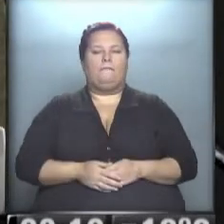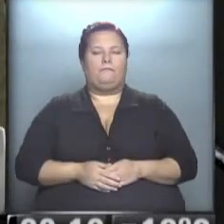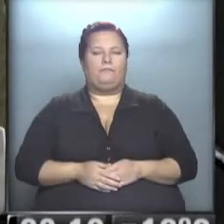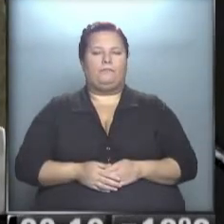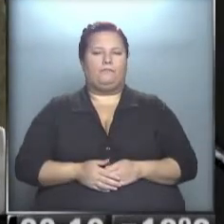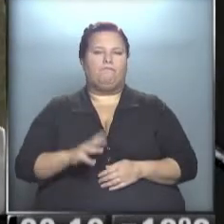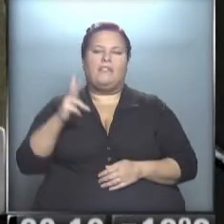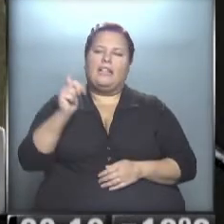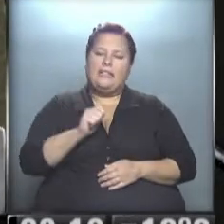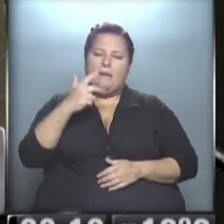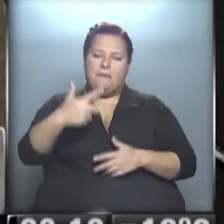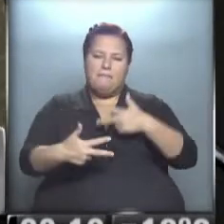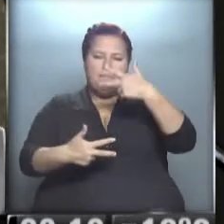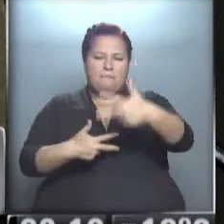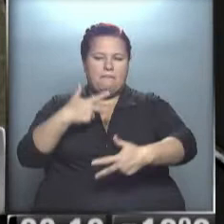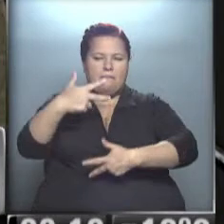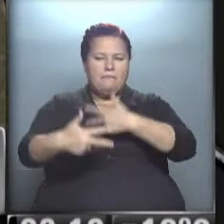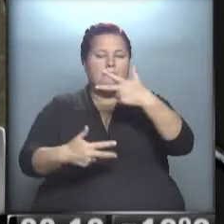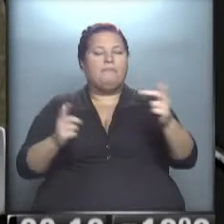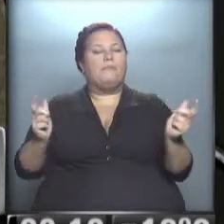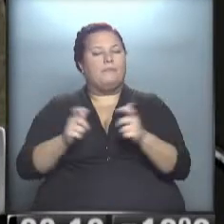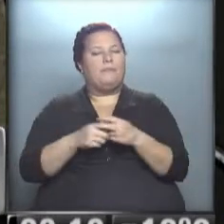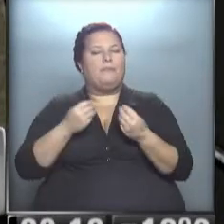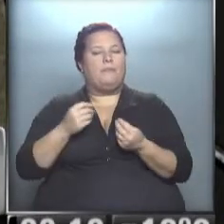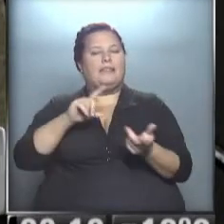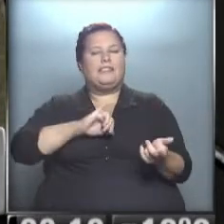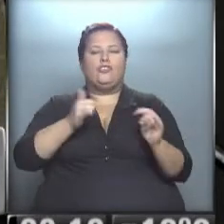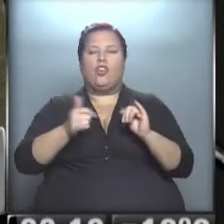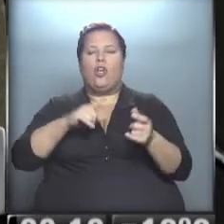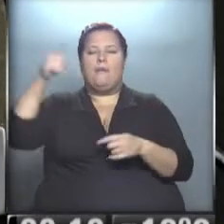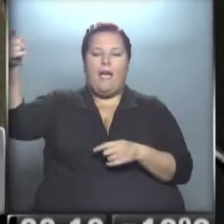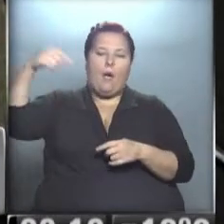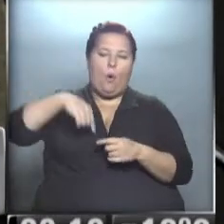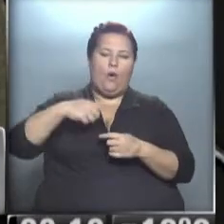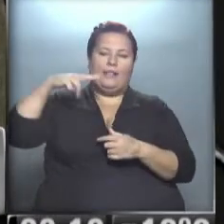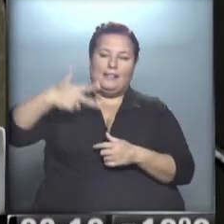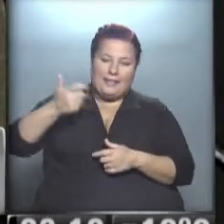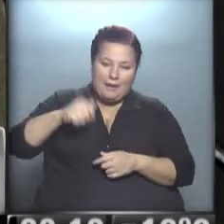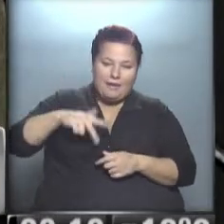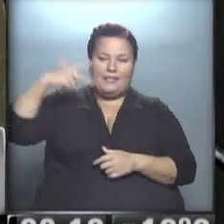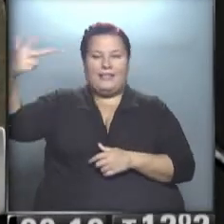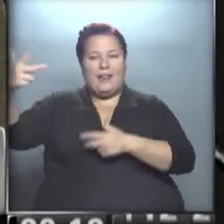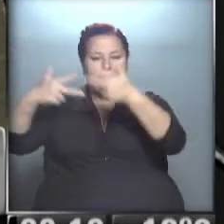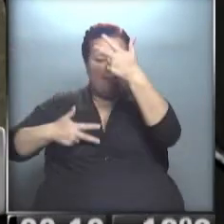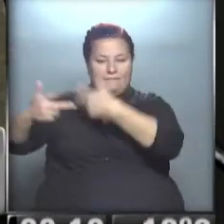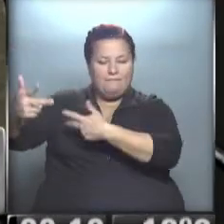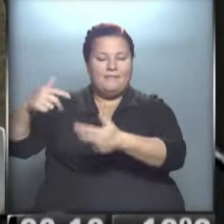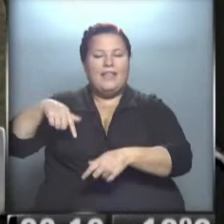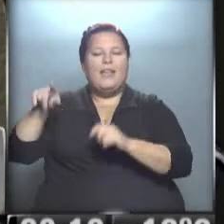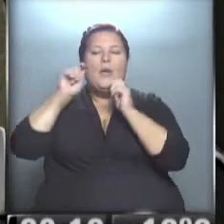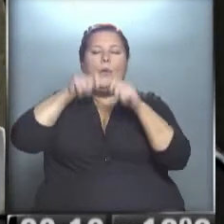cada tres meses o sea cada trimestre en forma alternativa en ambos países conjuntamente con visitas